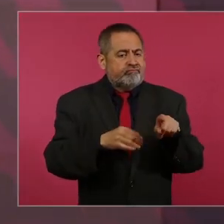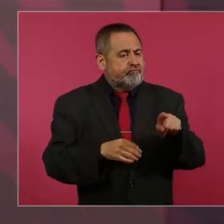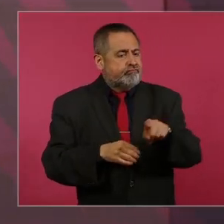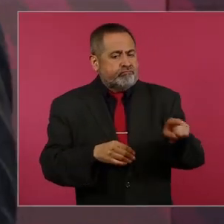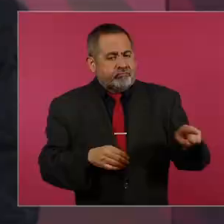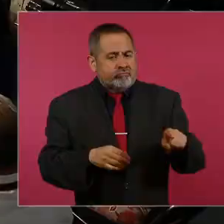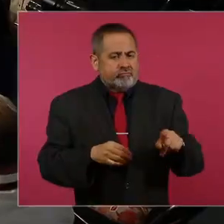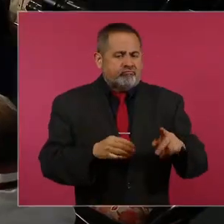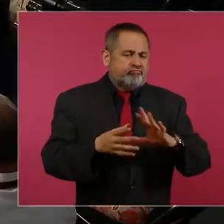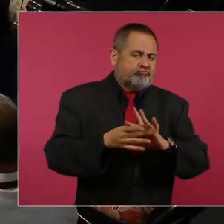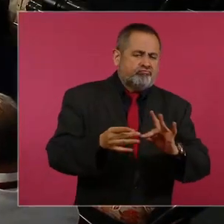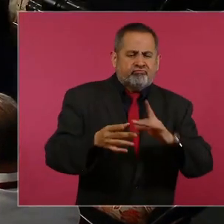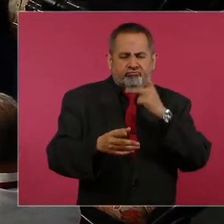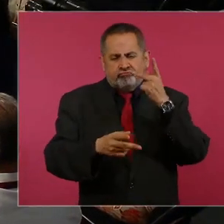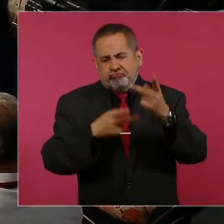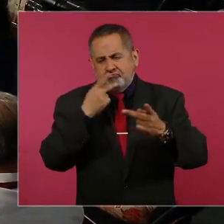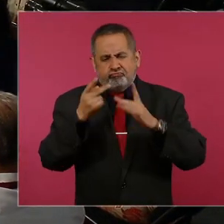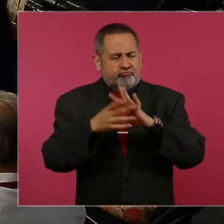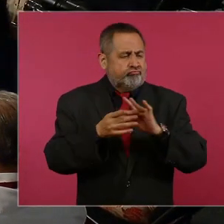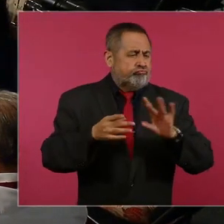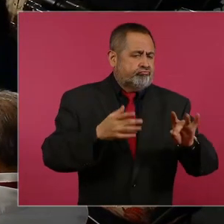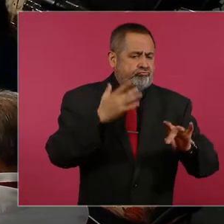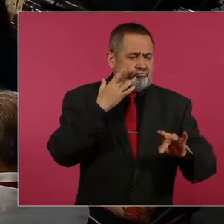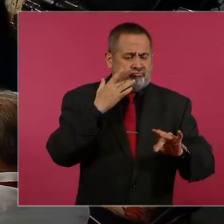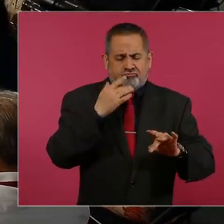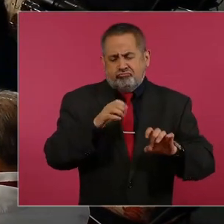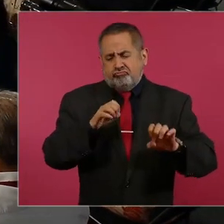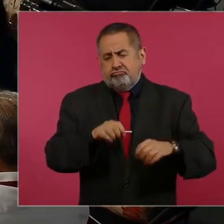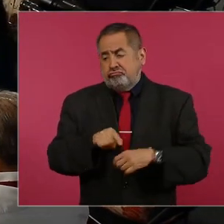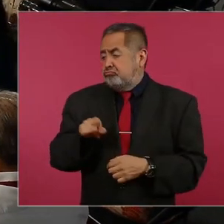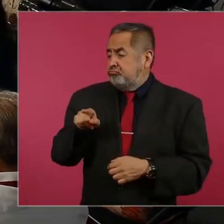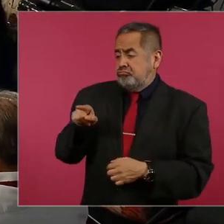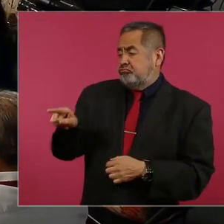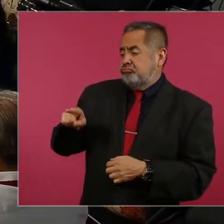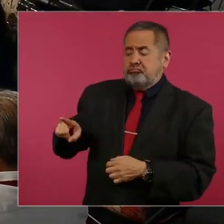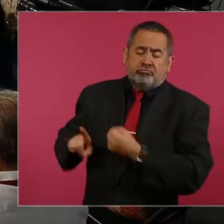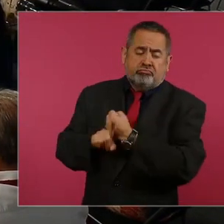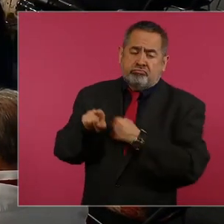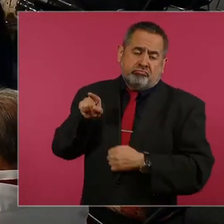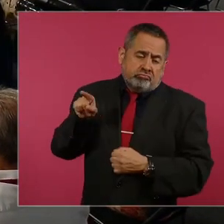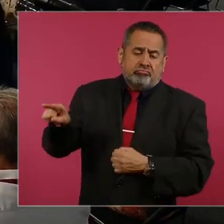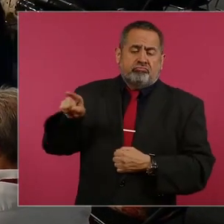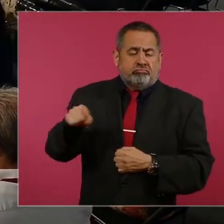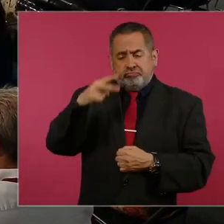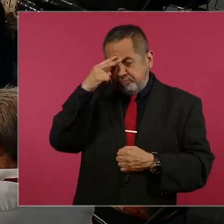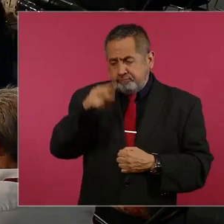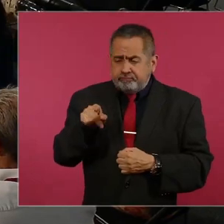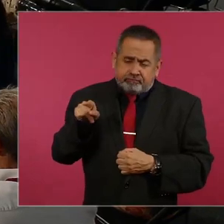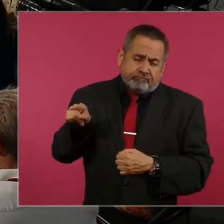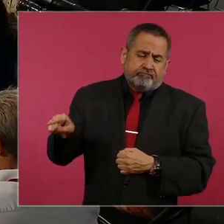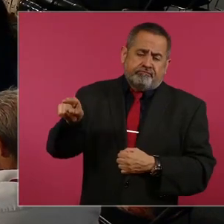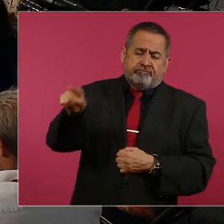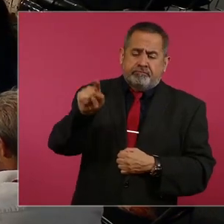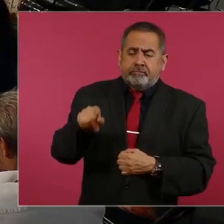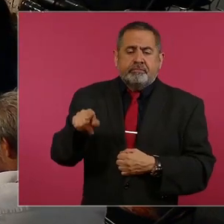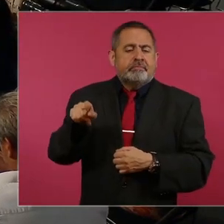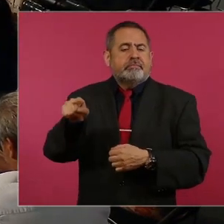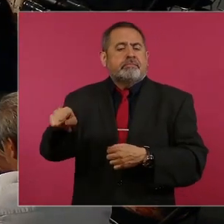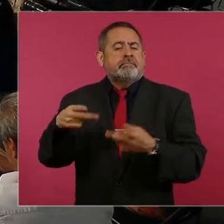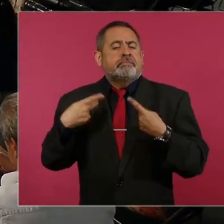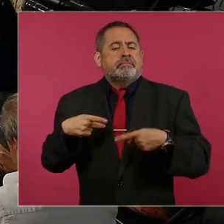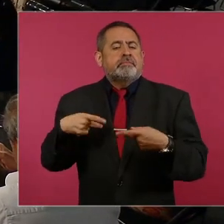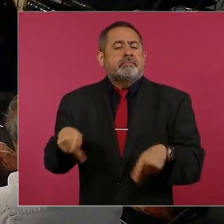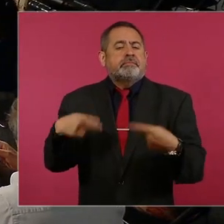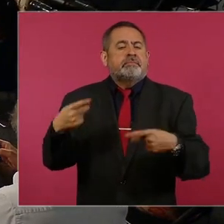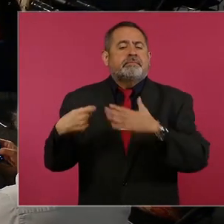sus pláticas, en sus conversaciones sostienen que el problema fiscal de México es porque los ambulantes,